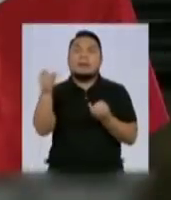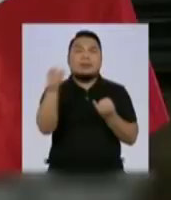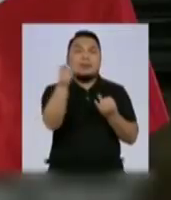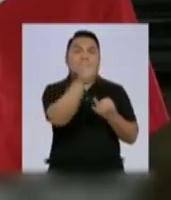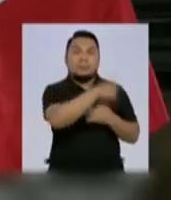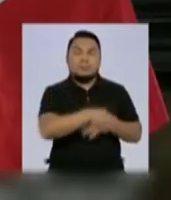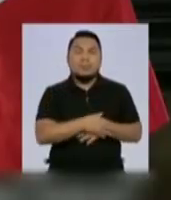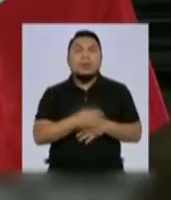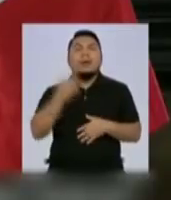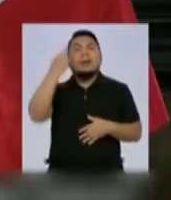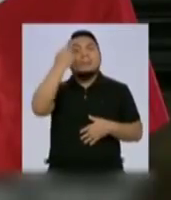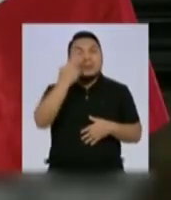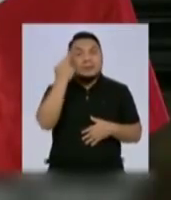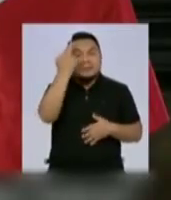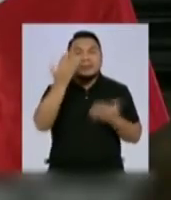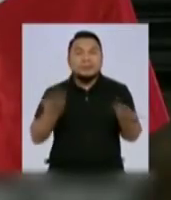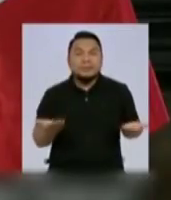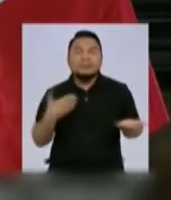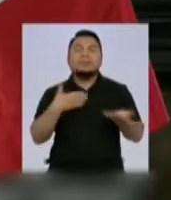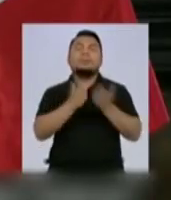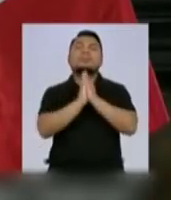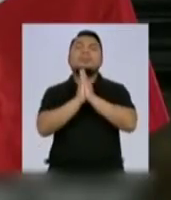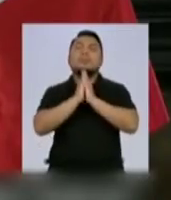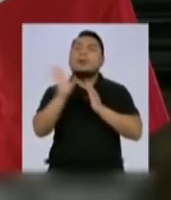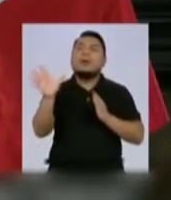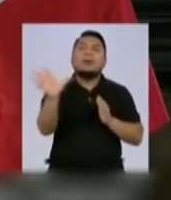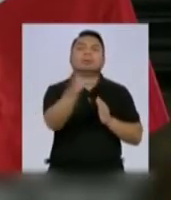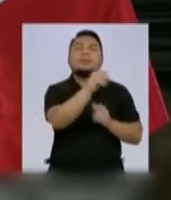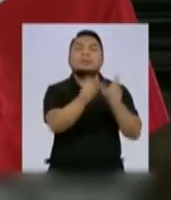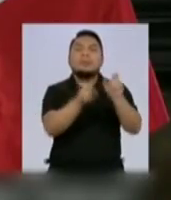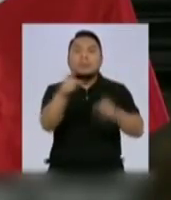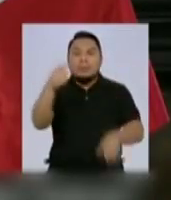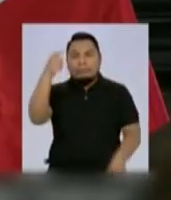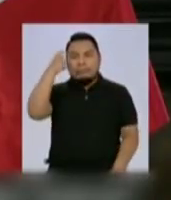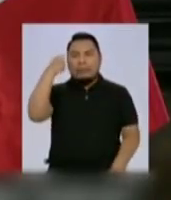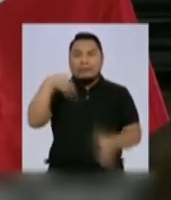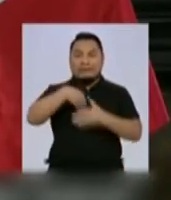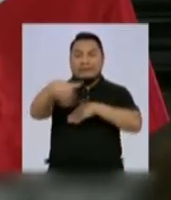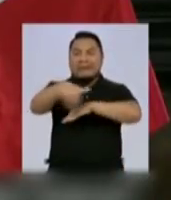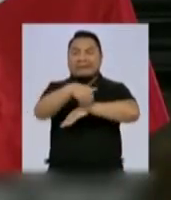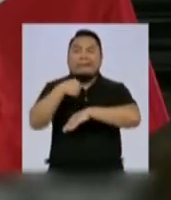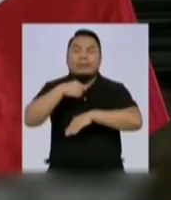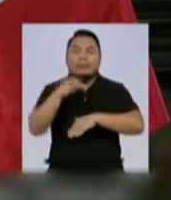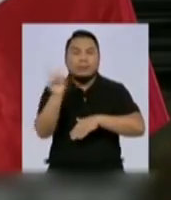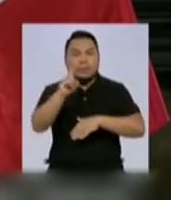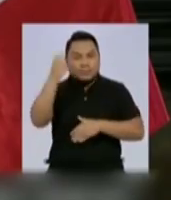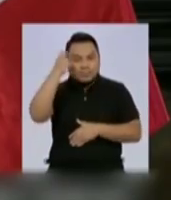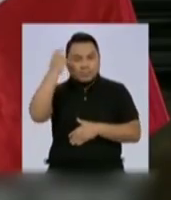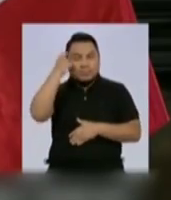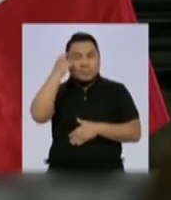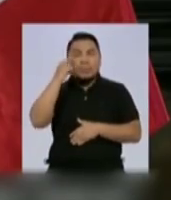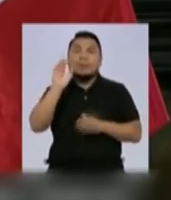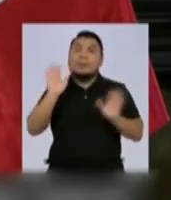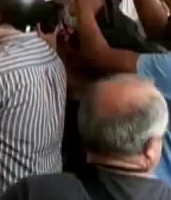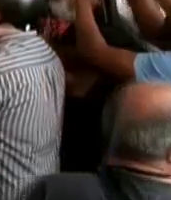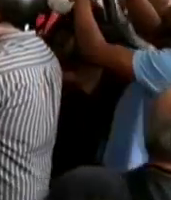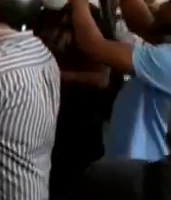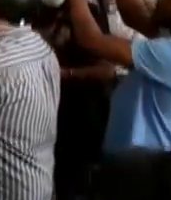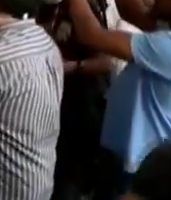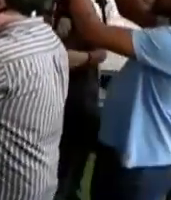Llamamos la atención de todos los ciudadanos. Piénselo 2 veces, porque van a afrontar un proceso